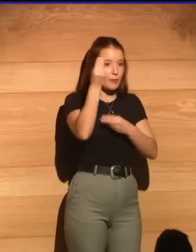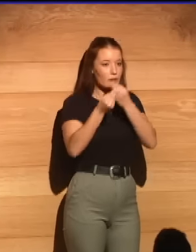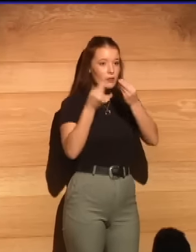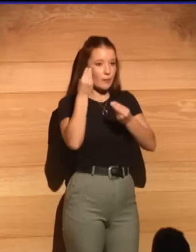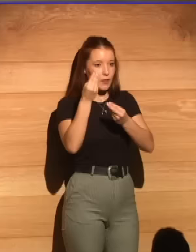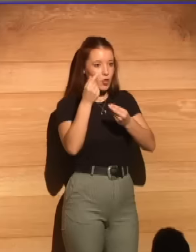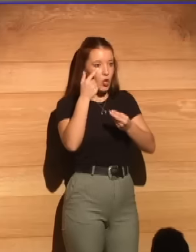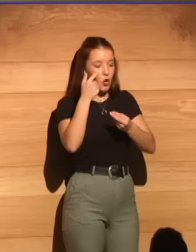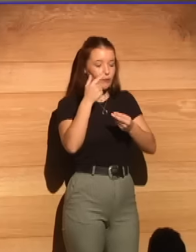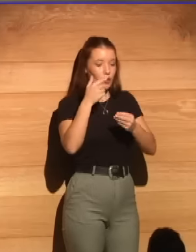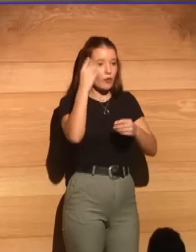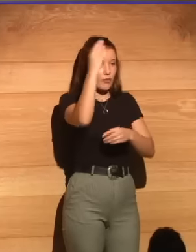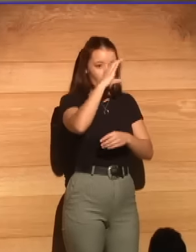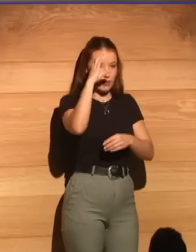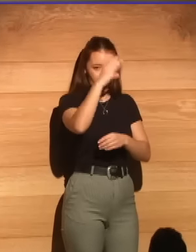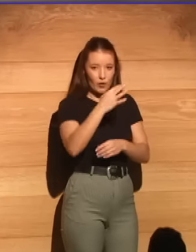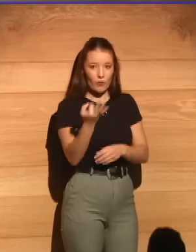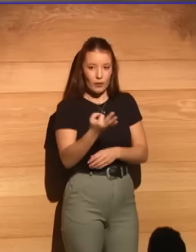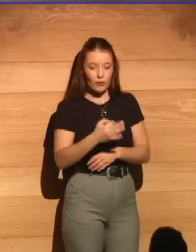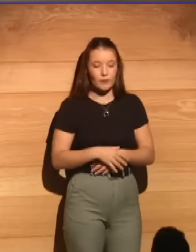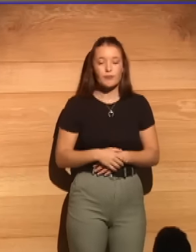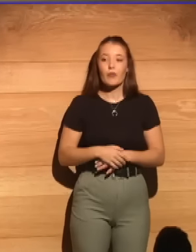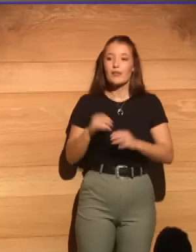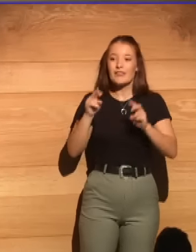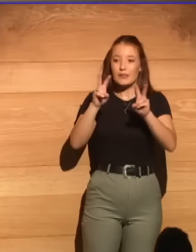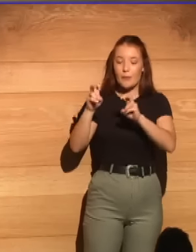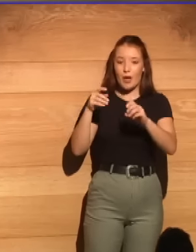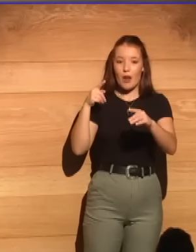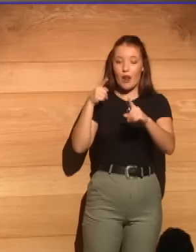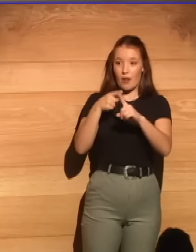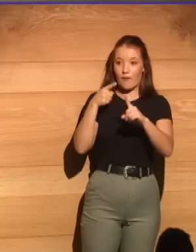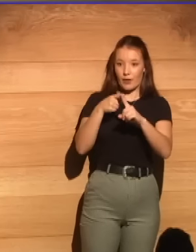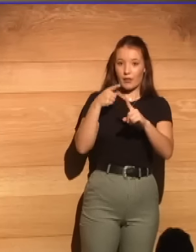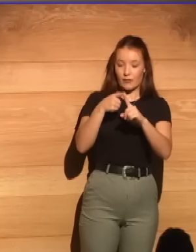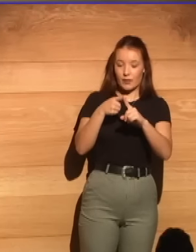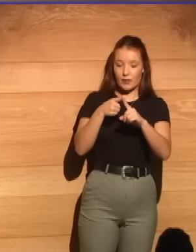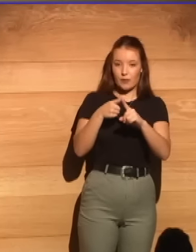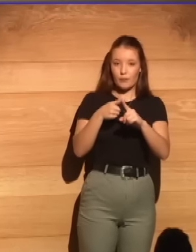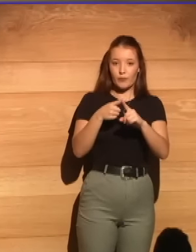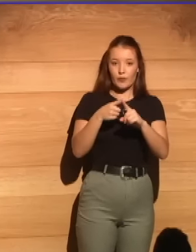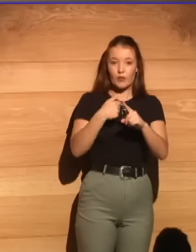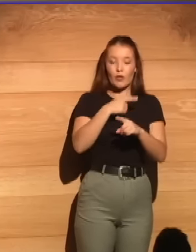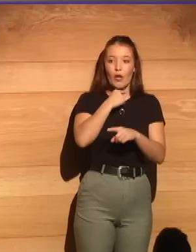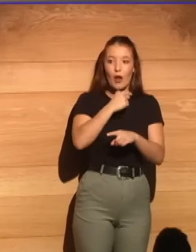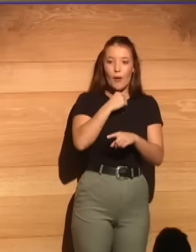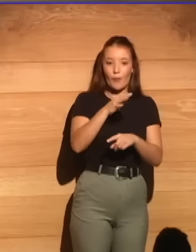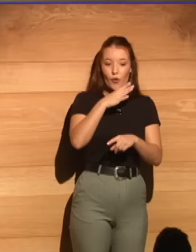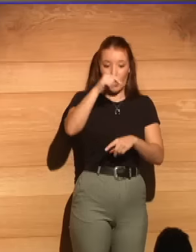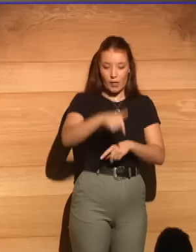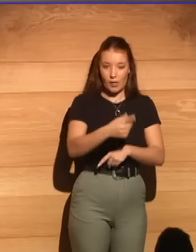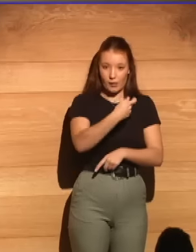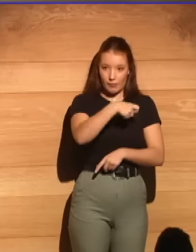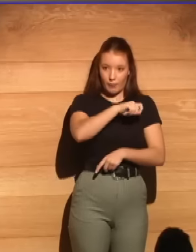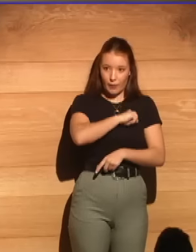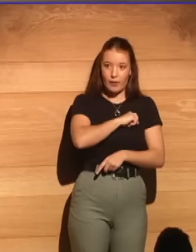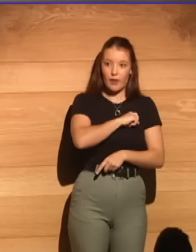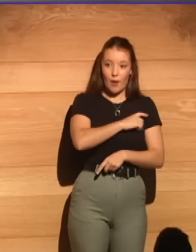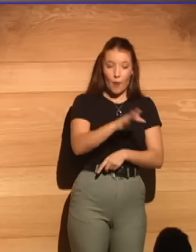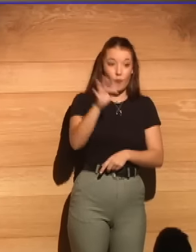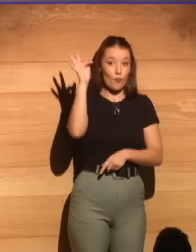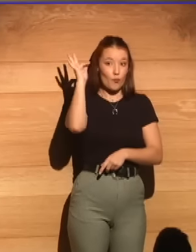sobre eso, pero hablando de los referentes, a mí me hace gracia porque en España, por ejemplo, tenemos un caso de una mujer que a finales,